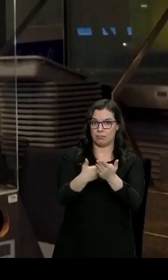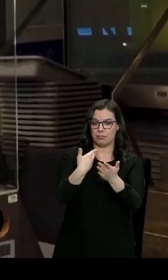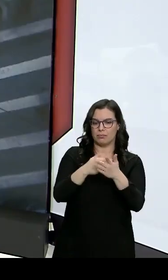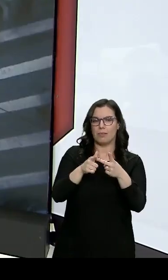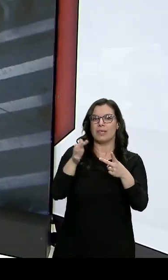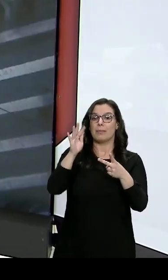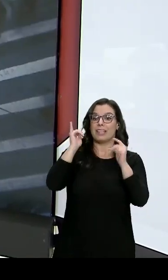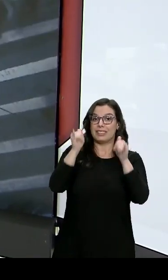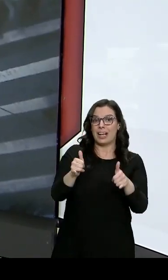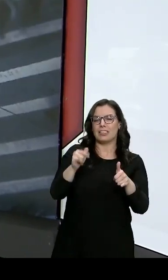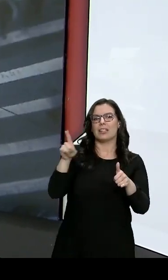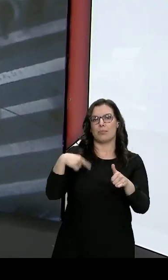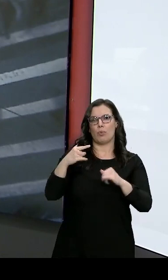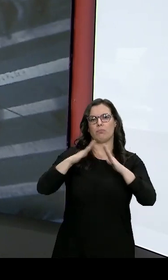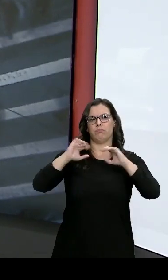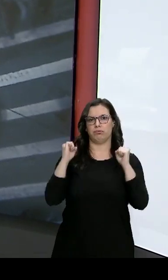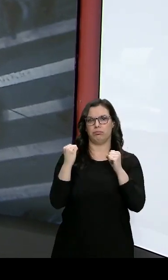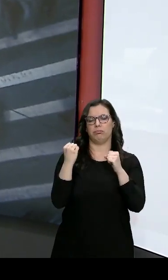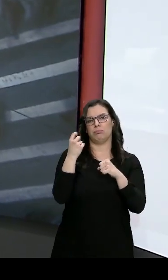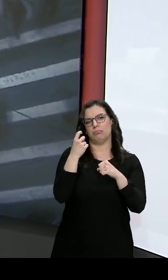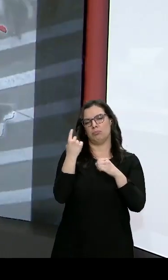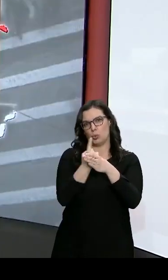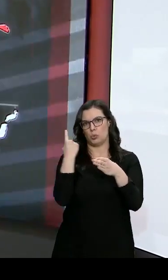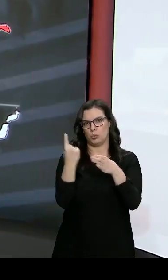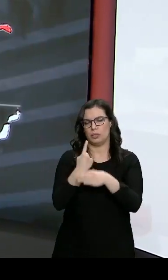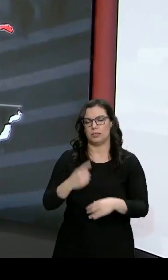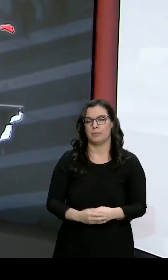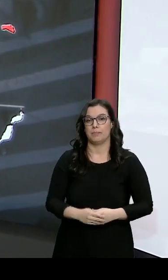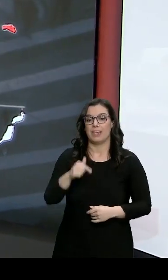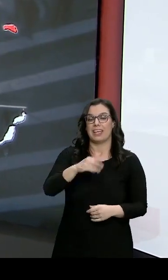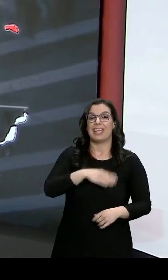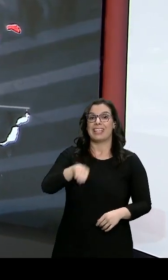destino. En España se han notificado